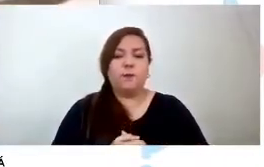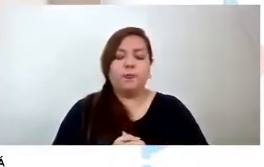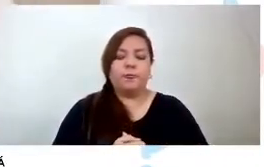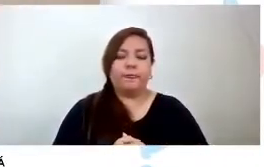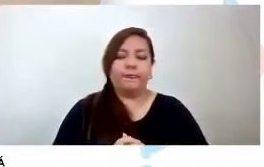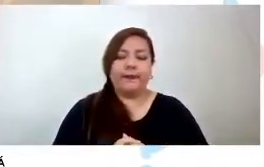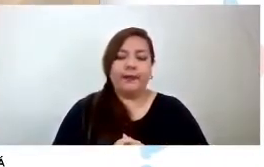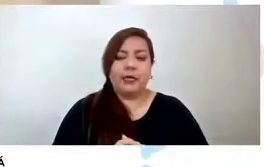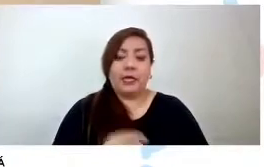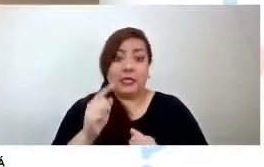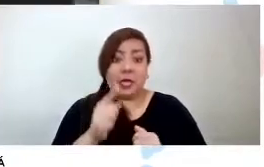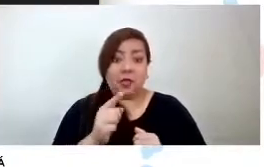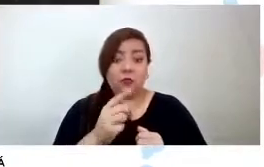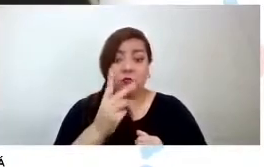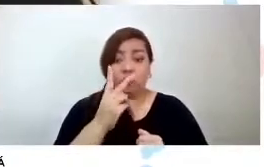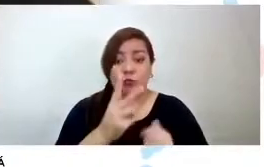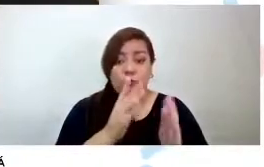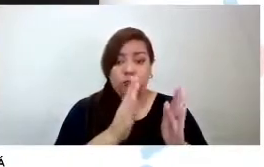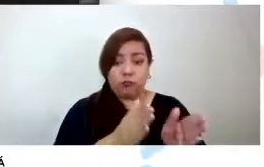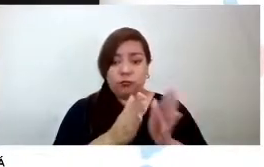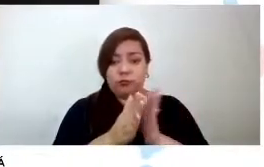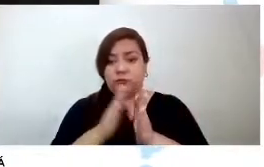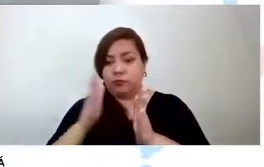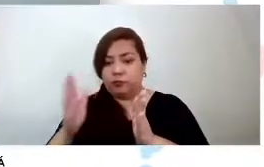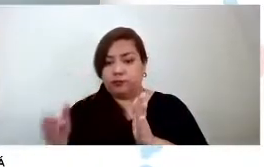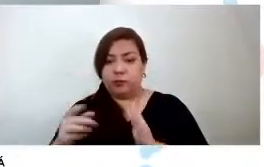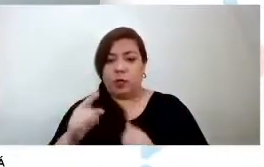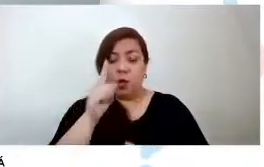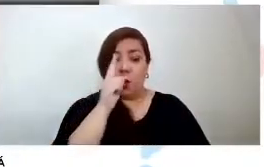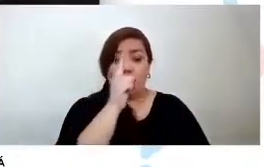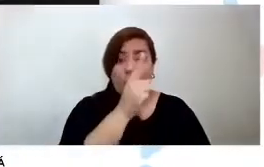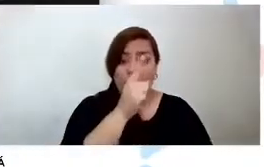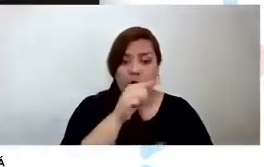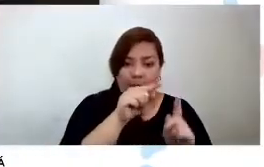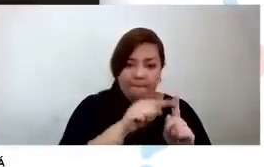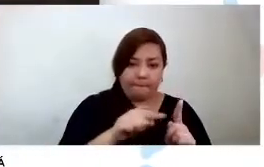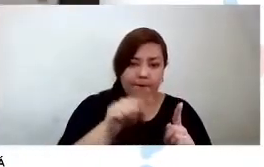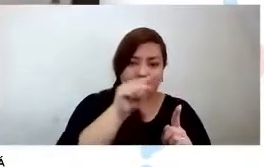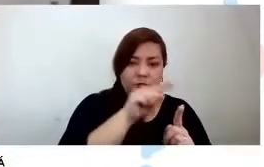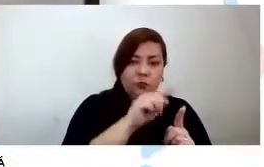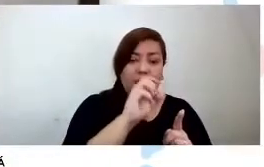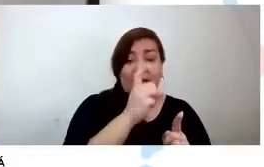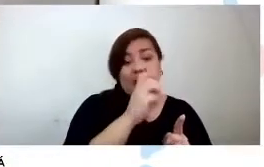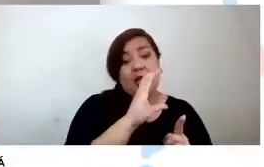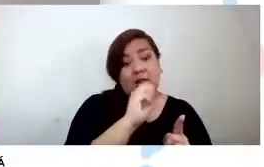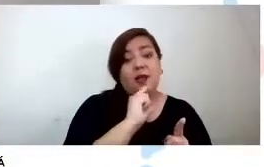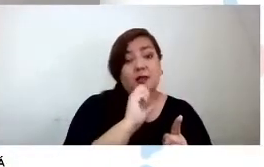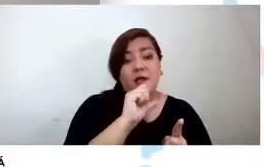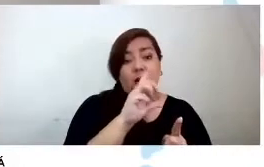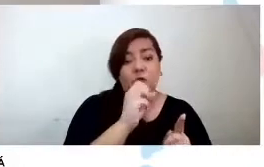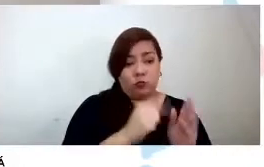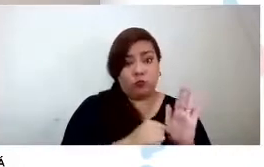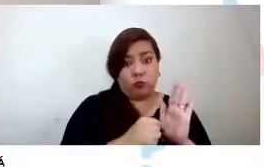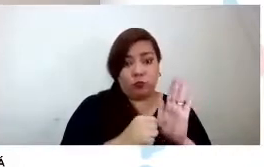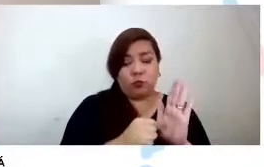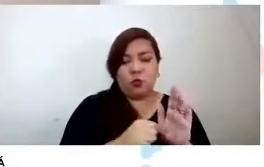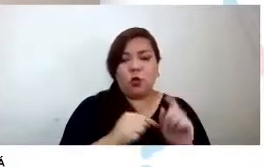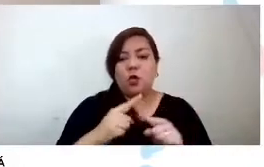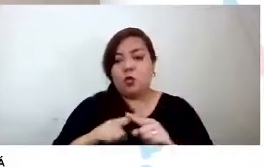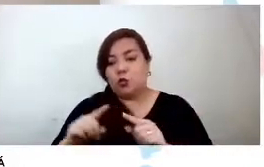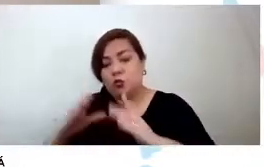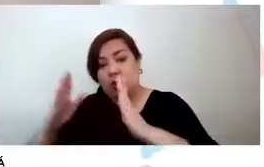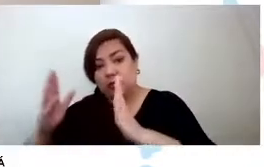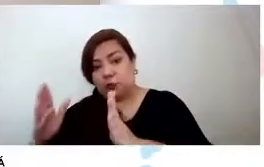Patricio acá en la pantalla les va a mostrar. Hay dos secciones, una sección que es el catálogo que ya les estoy mostrando, y una